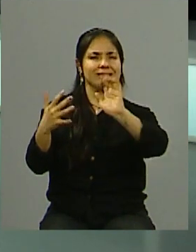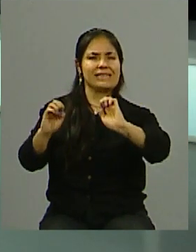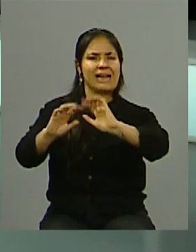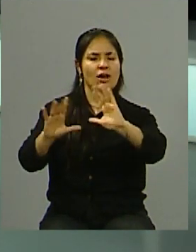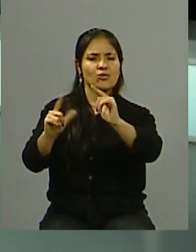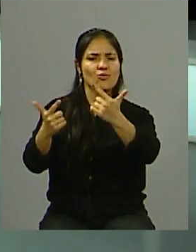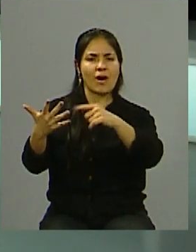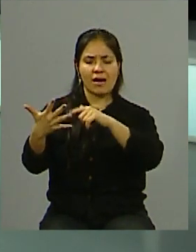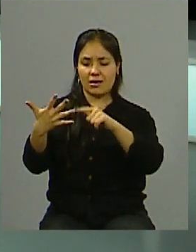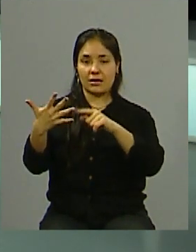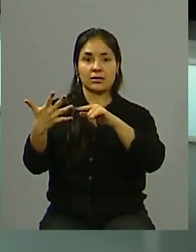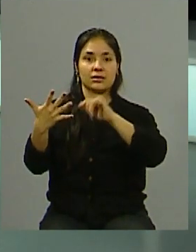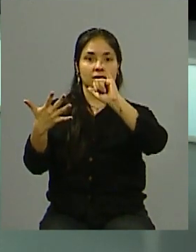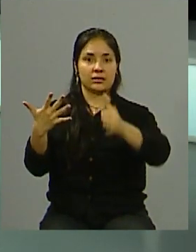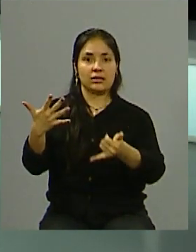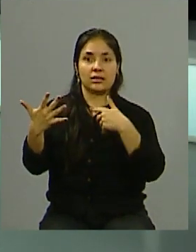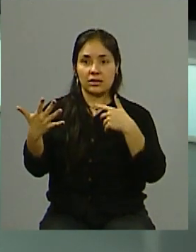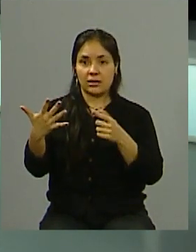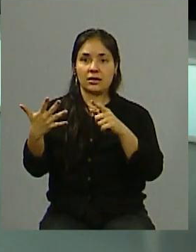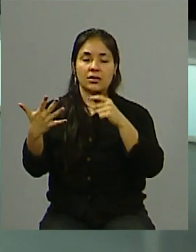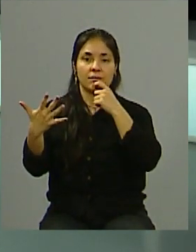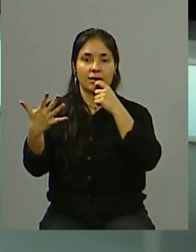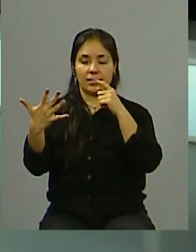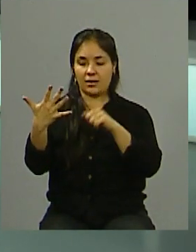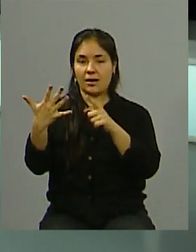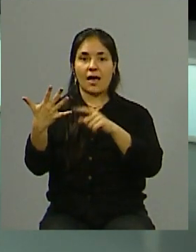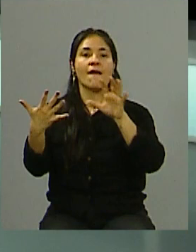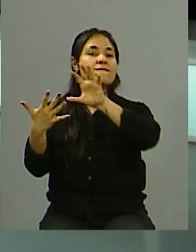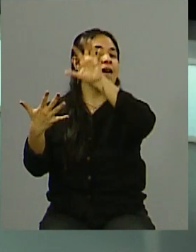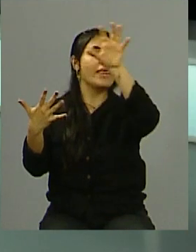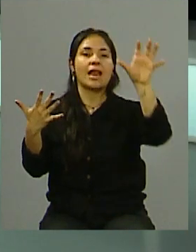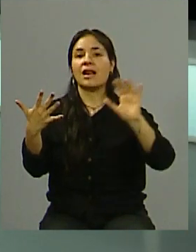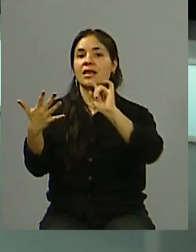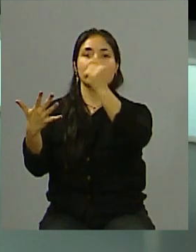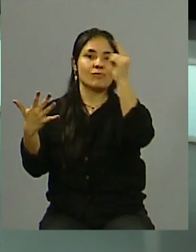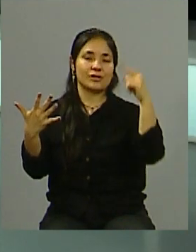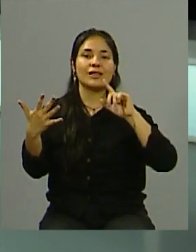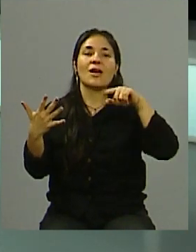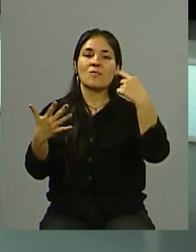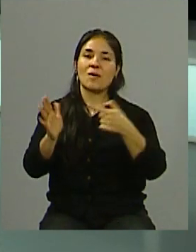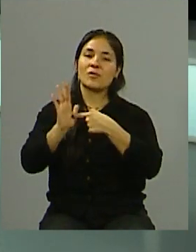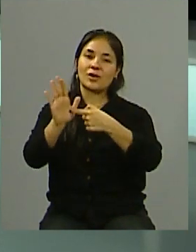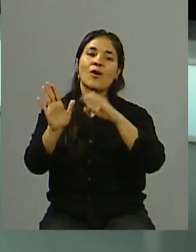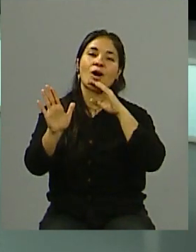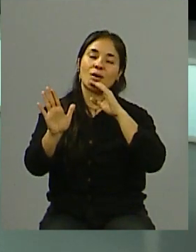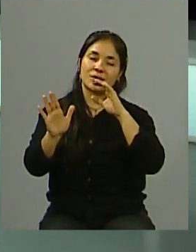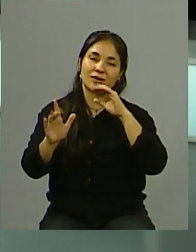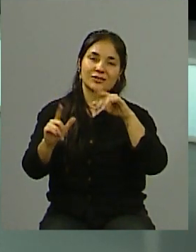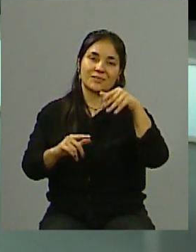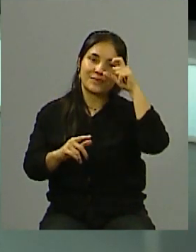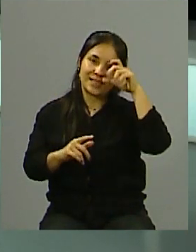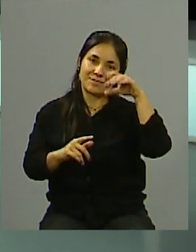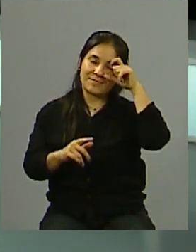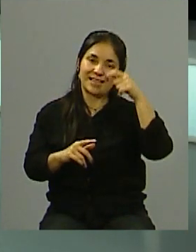tan claramente, relacionar a Schiaretti con el federalismo, hablando de Córdoba, que incluso fue meme, enseguida vamos a pasar al tema de los memes y cómo pueden